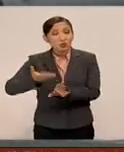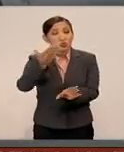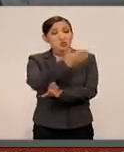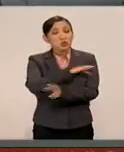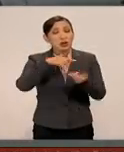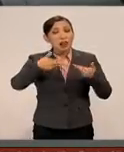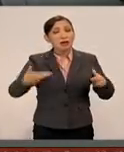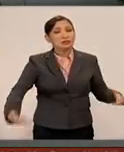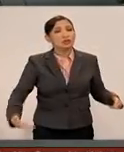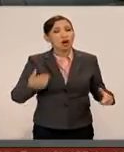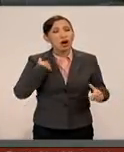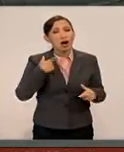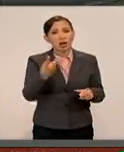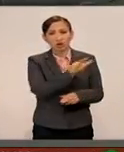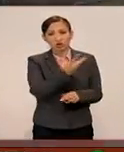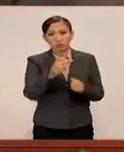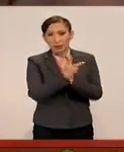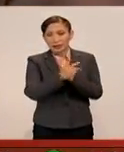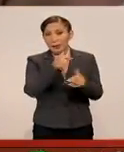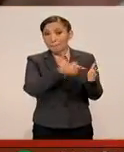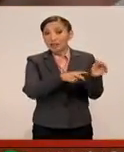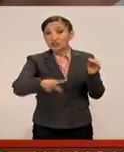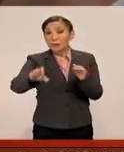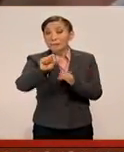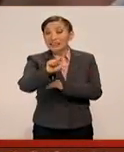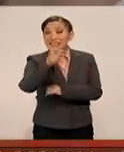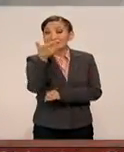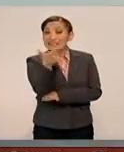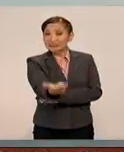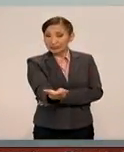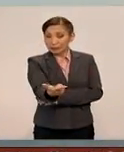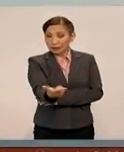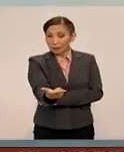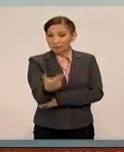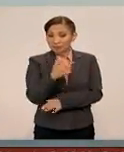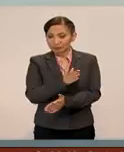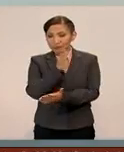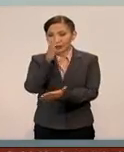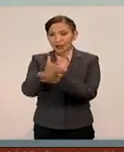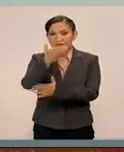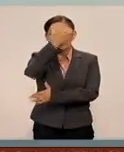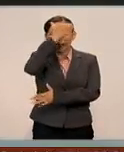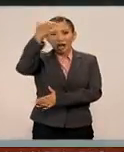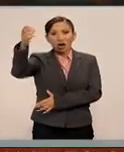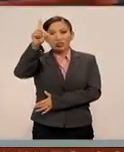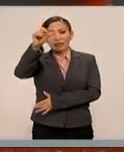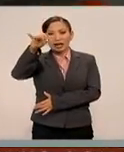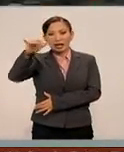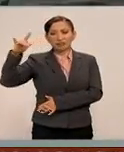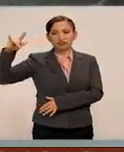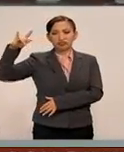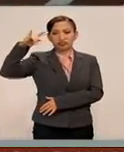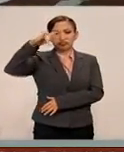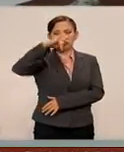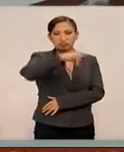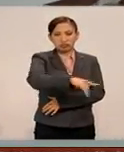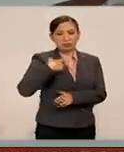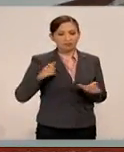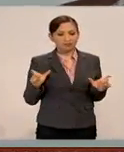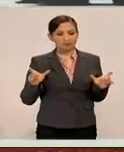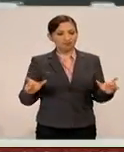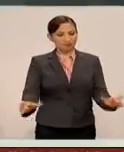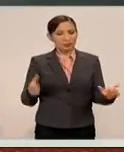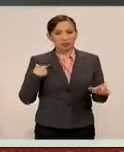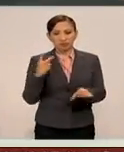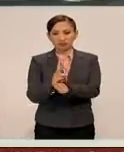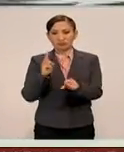establecieron relaciones diplomáticas ambas naciones en 1827. Al entrar en cielo danés, la aeronave presidencial mexicana fue escoltada